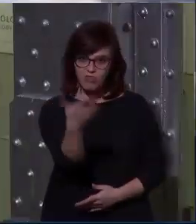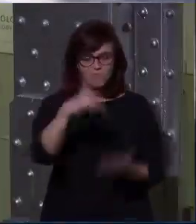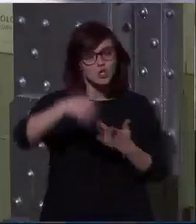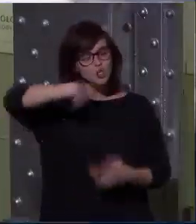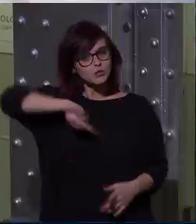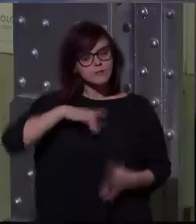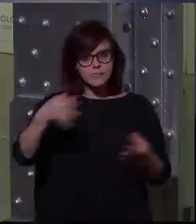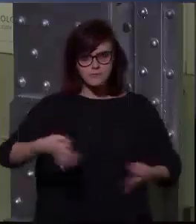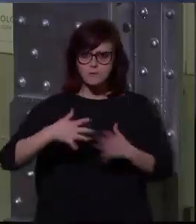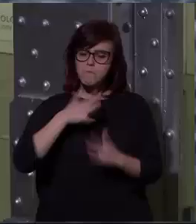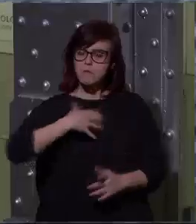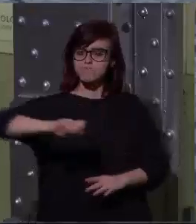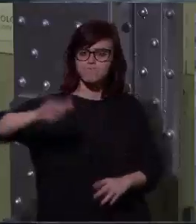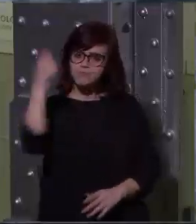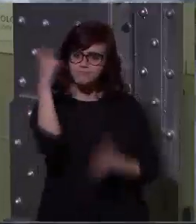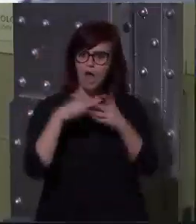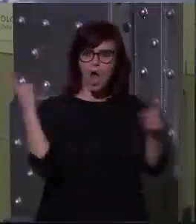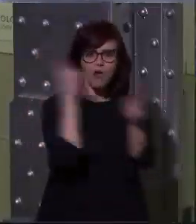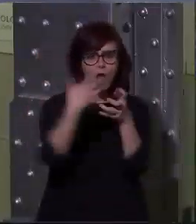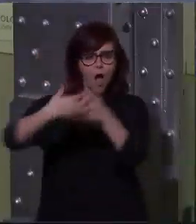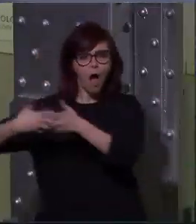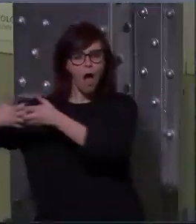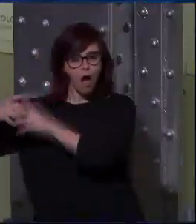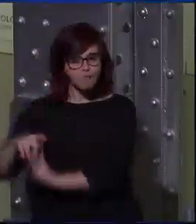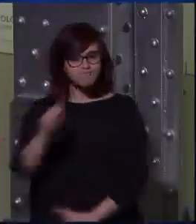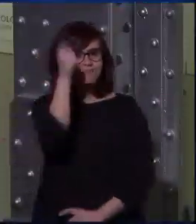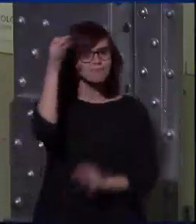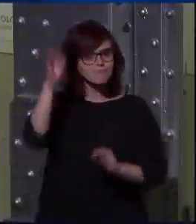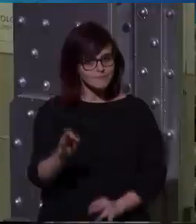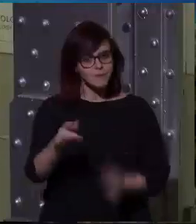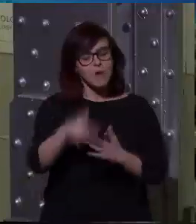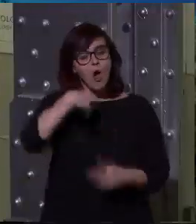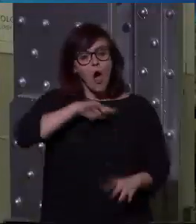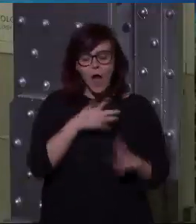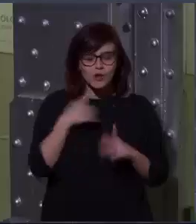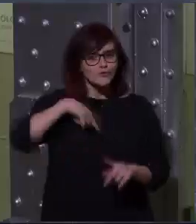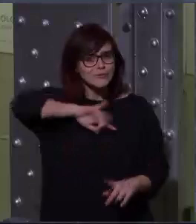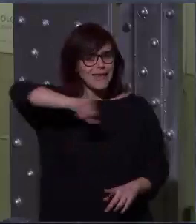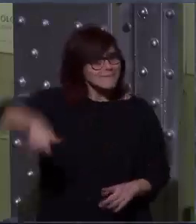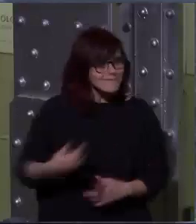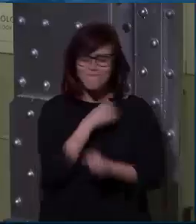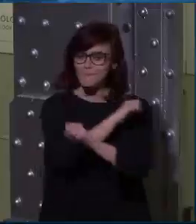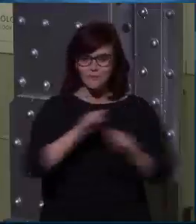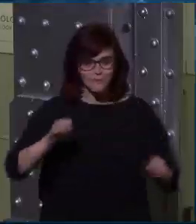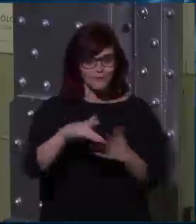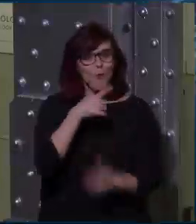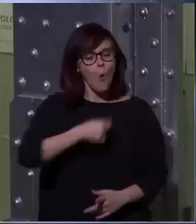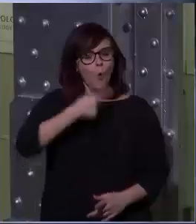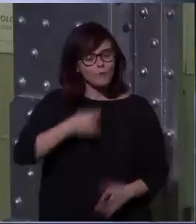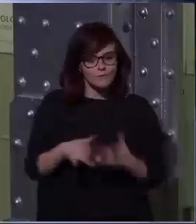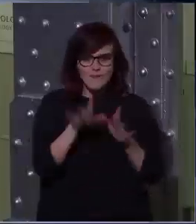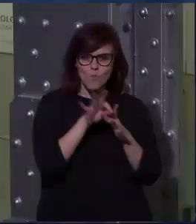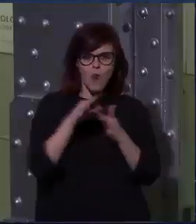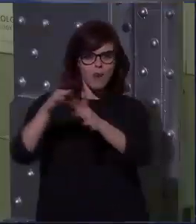siempre salimos a flote avanzando contra viento y marea, pero también es cierto que somos insalvables insaciables y nos gusta estar en la cresta de la